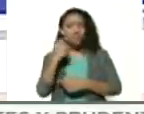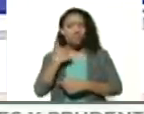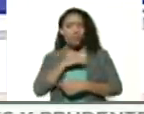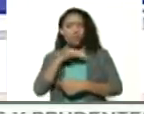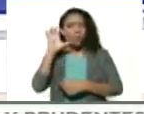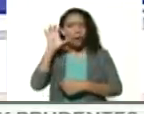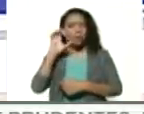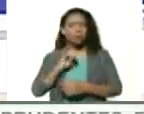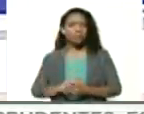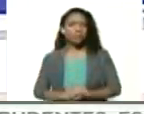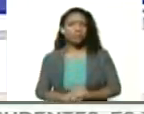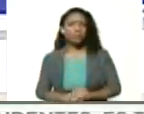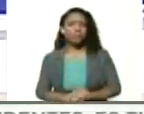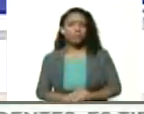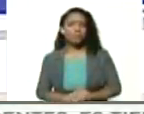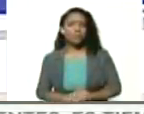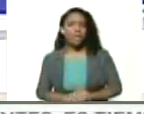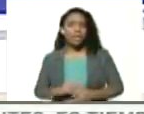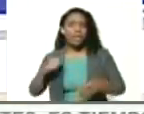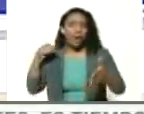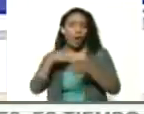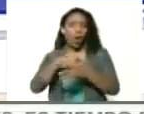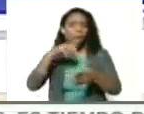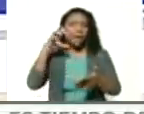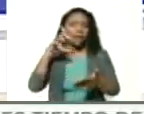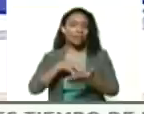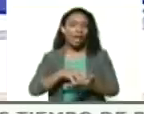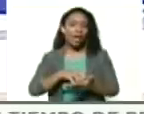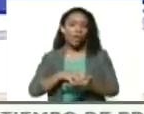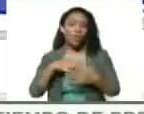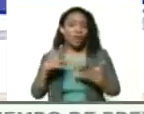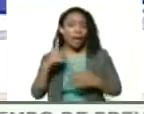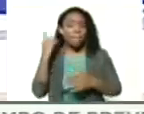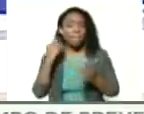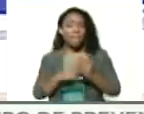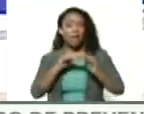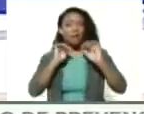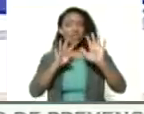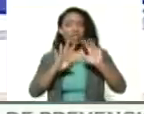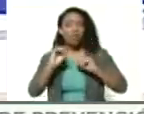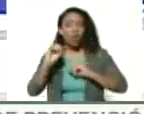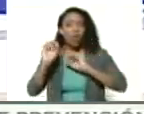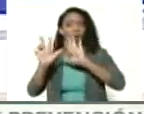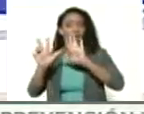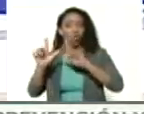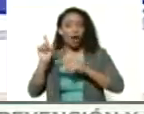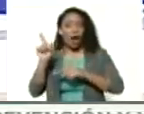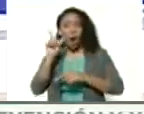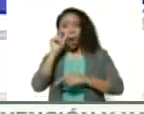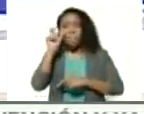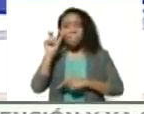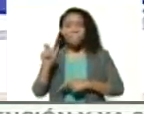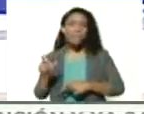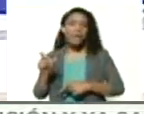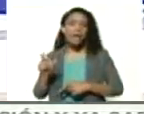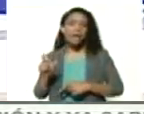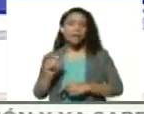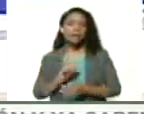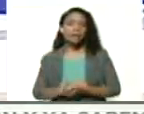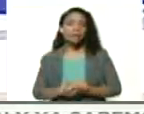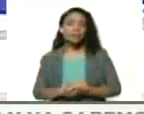país, desde el golpe de Estado que en 1908 le dieron a Cipriano Castro,